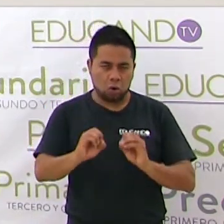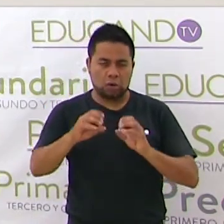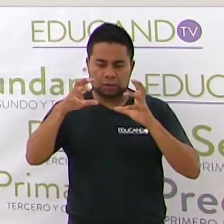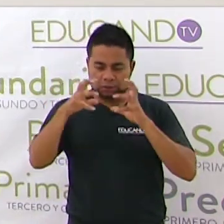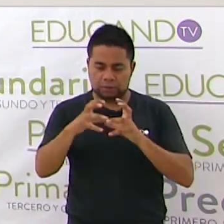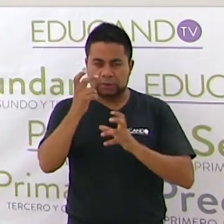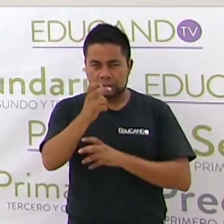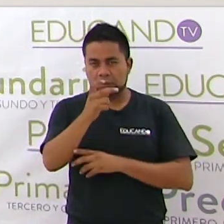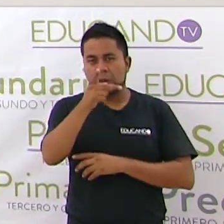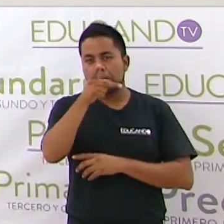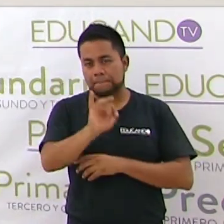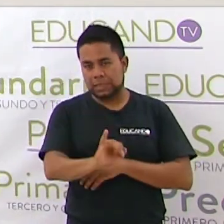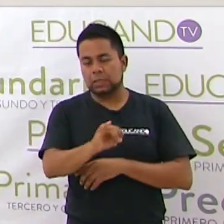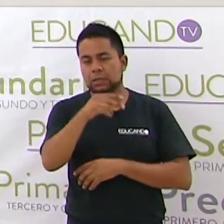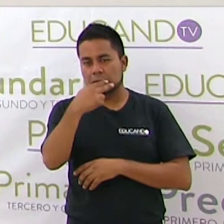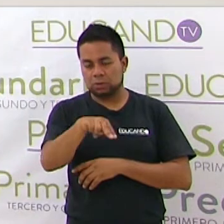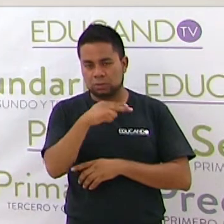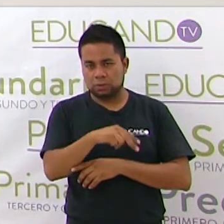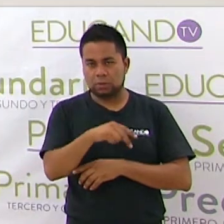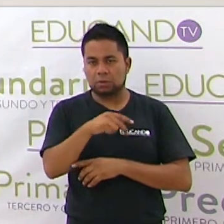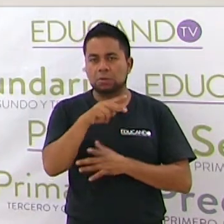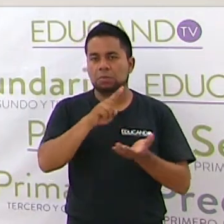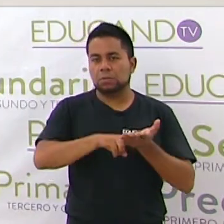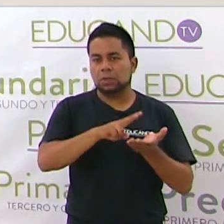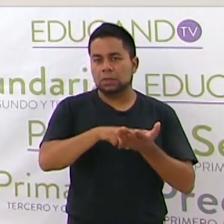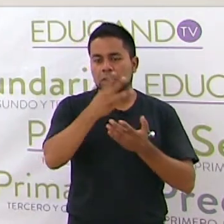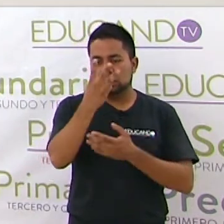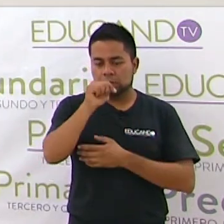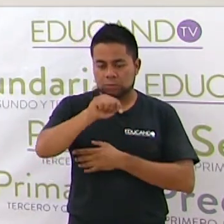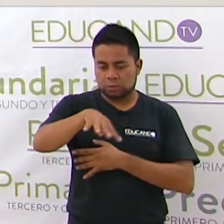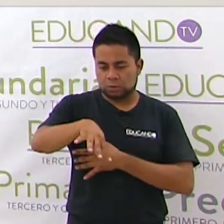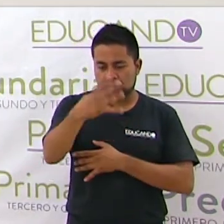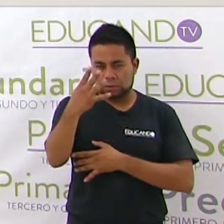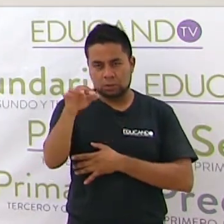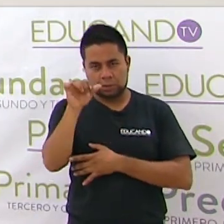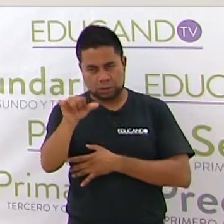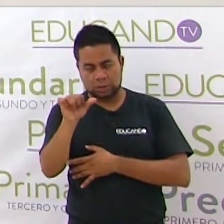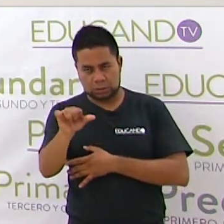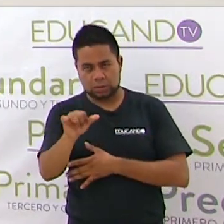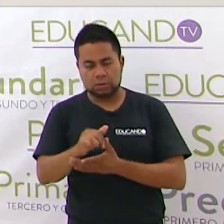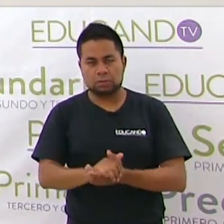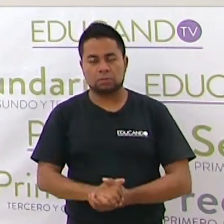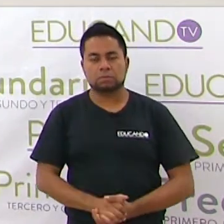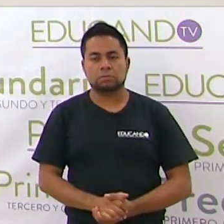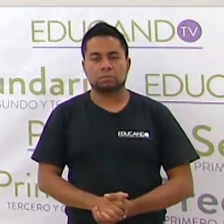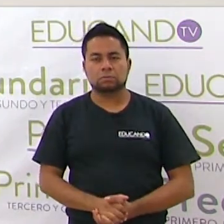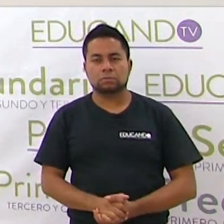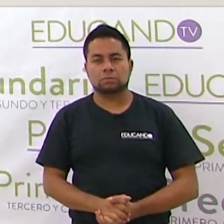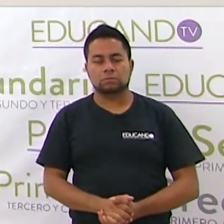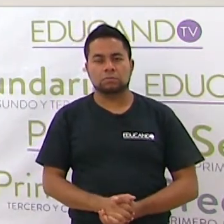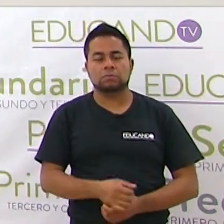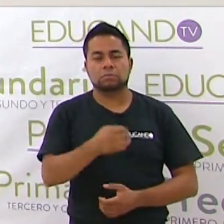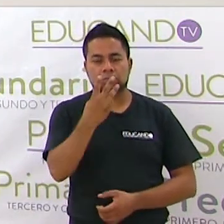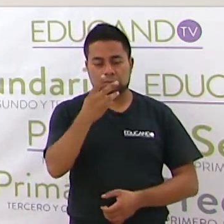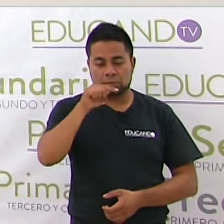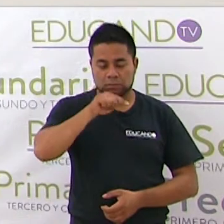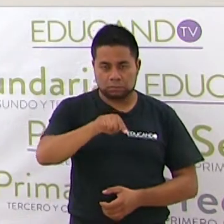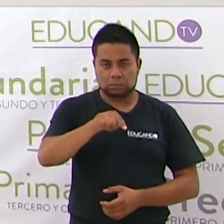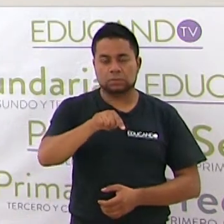ese es el número pi, que es 3.1416. El número pi es